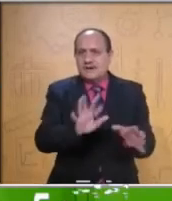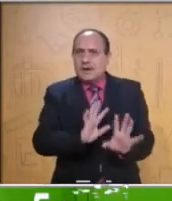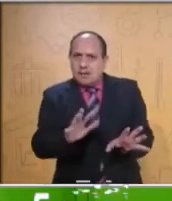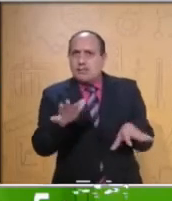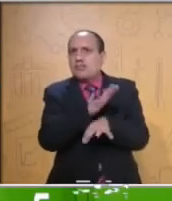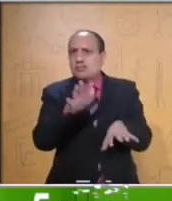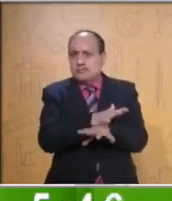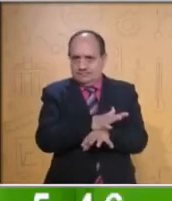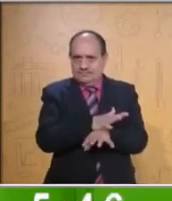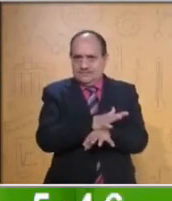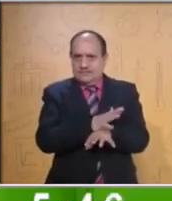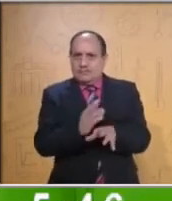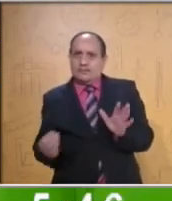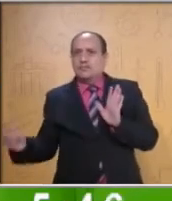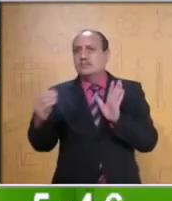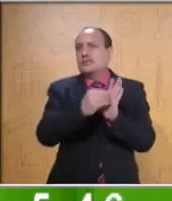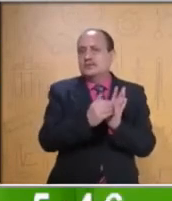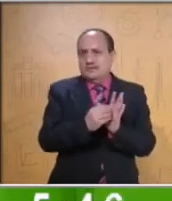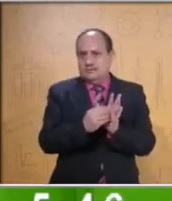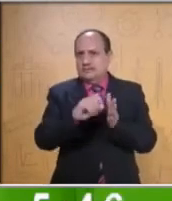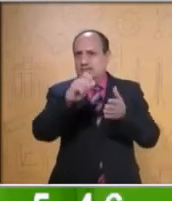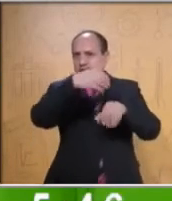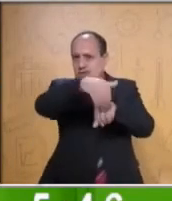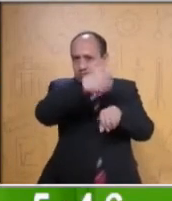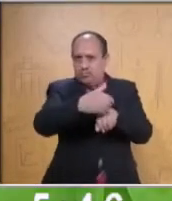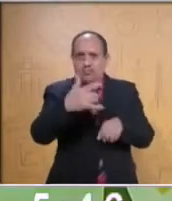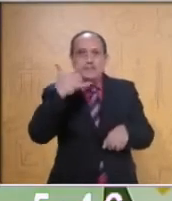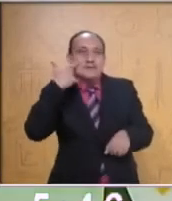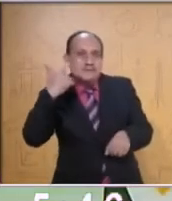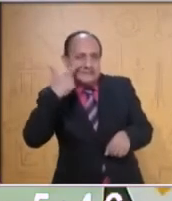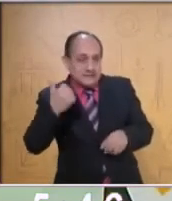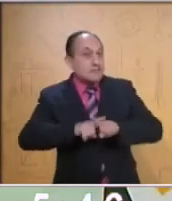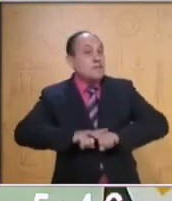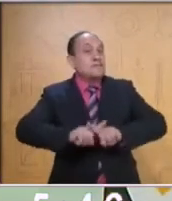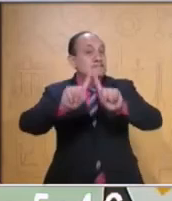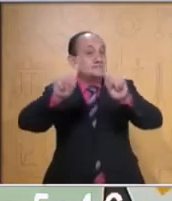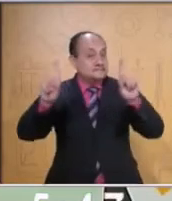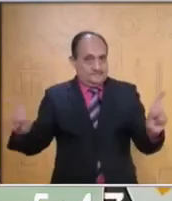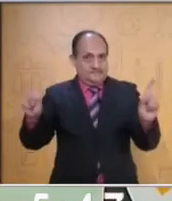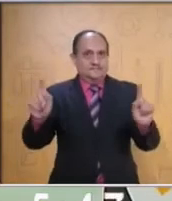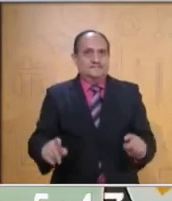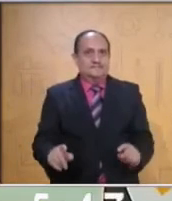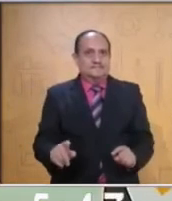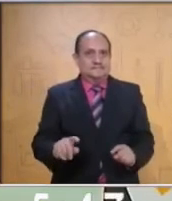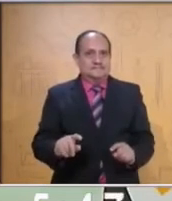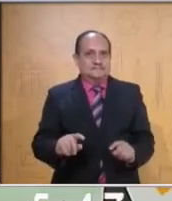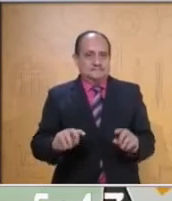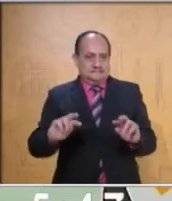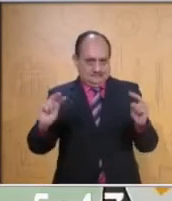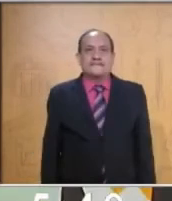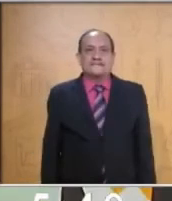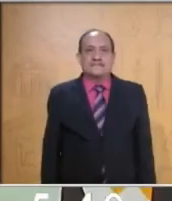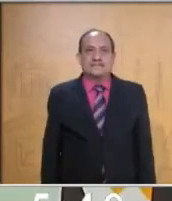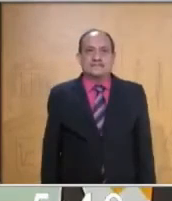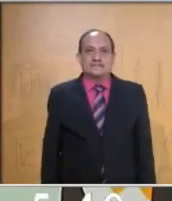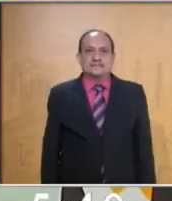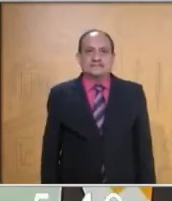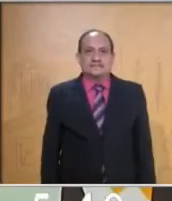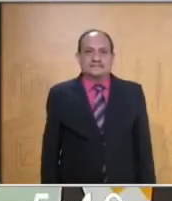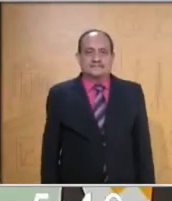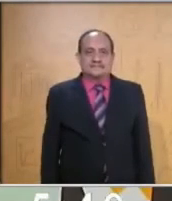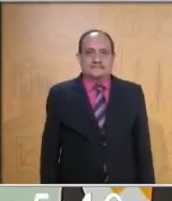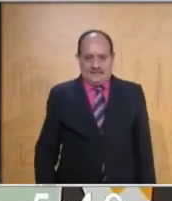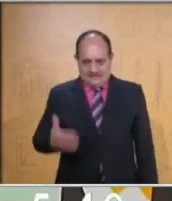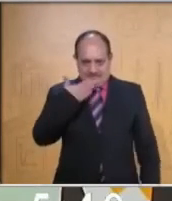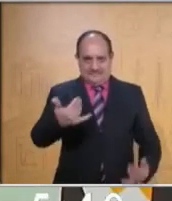tenemos un dato atípico. Dato atípico, el que está más alejado. Nos vemos en un momento. Muy